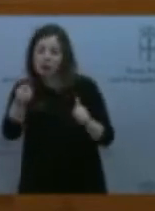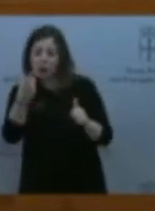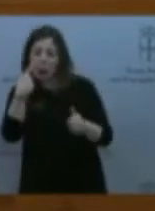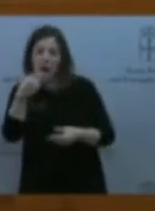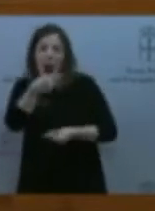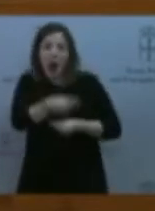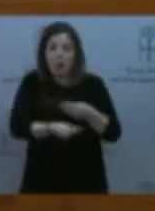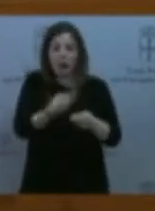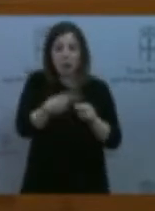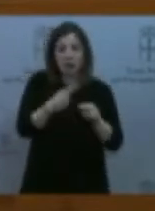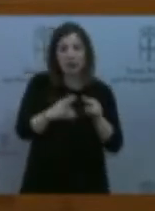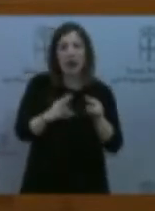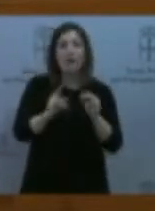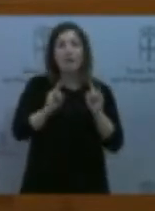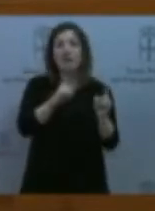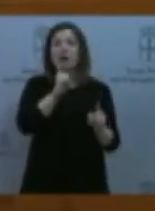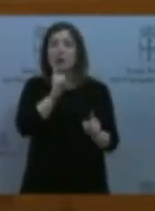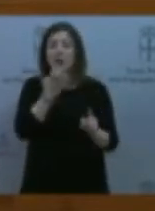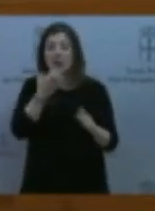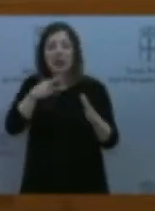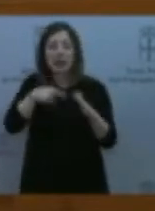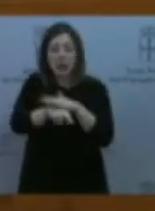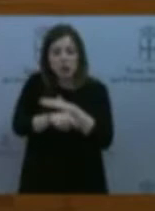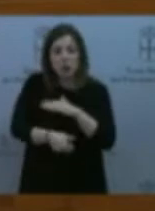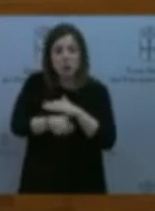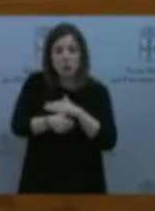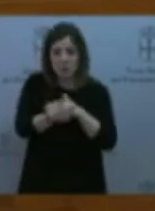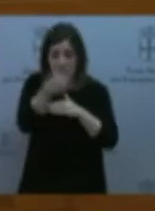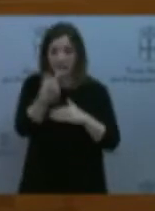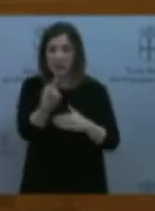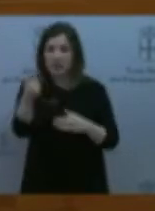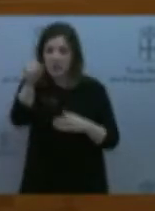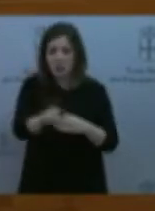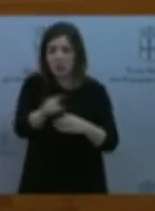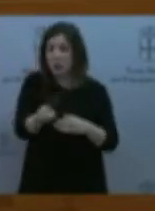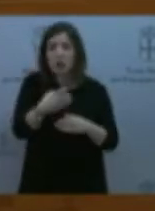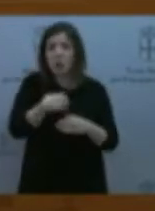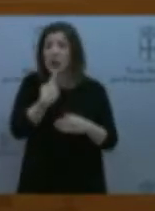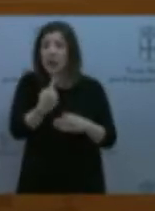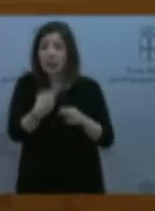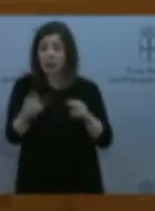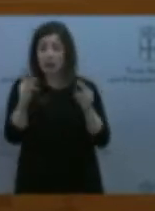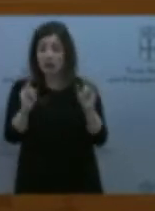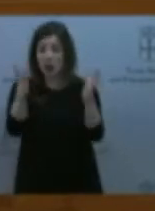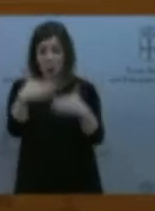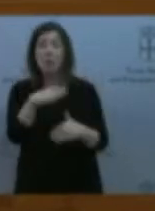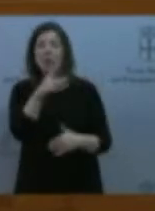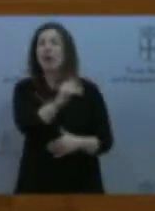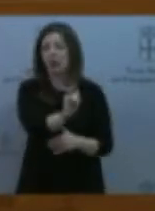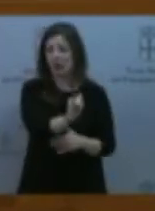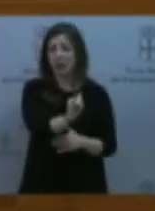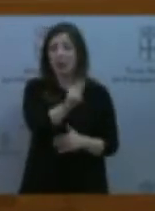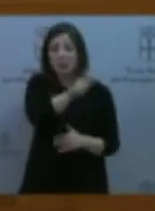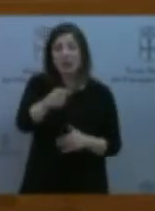recursos, pero lo que no se puede decir es que no exista, porque existe. Y quien afirma que no hay política y que no hay gestión forestal